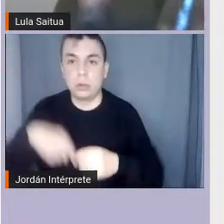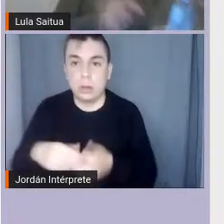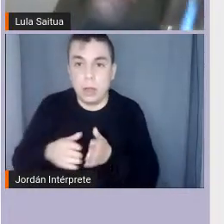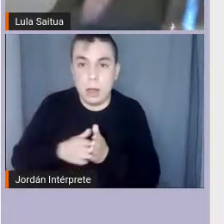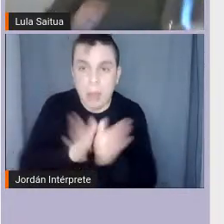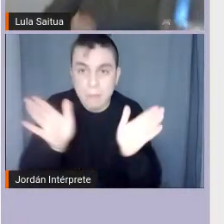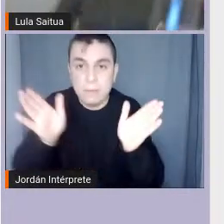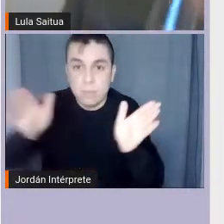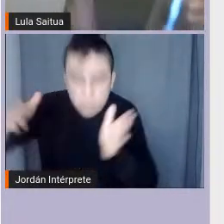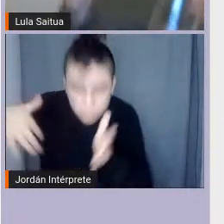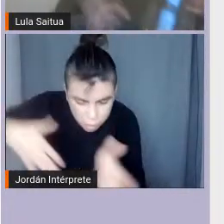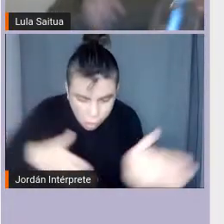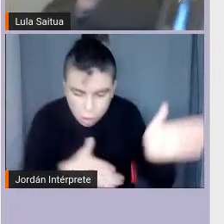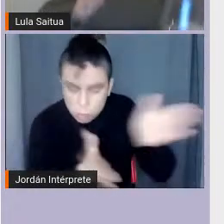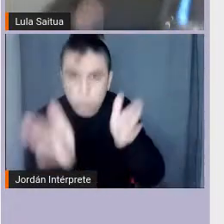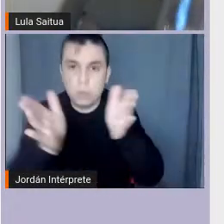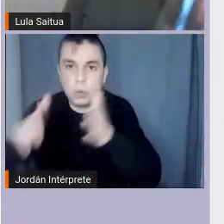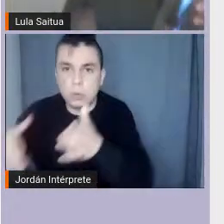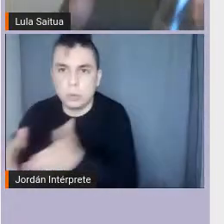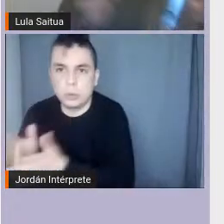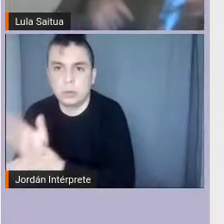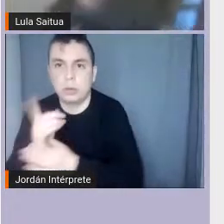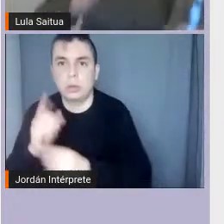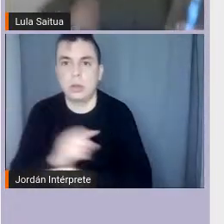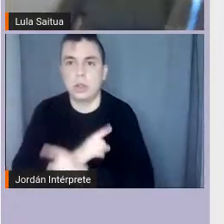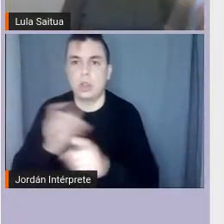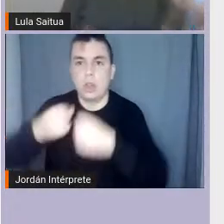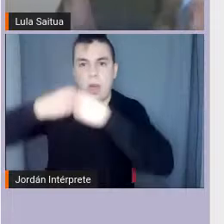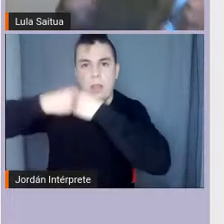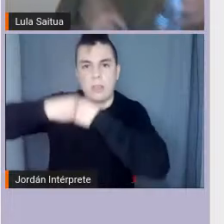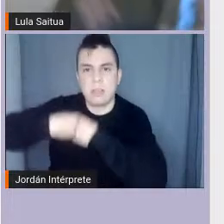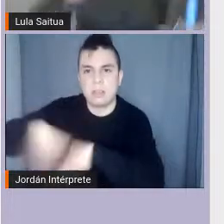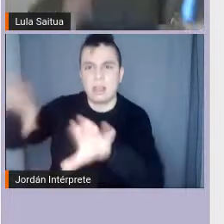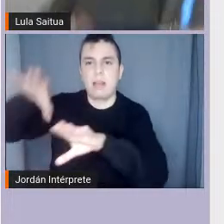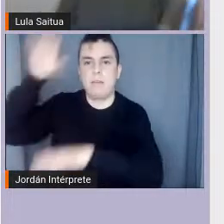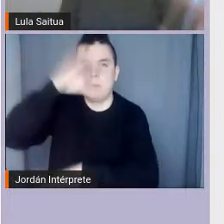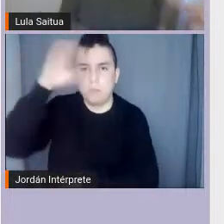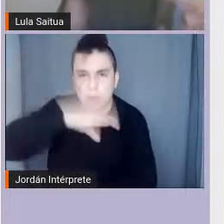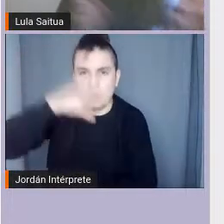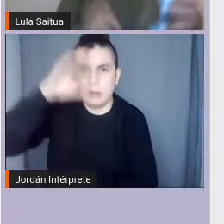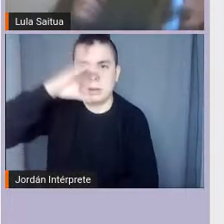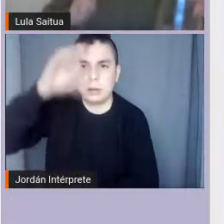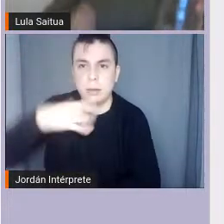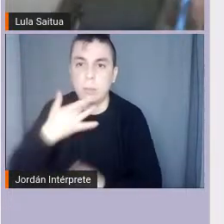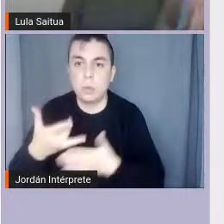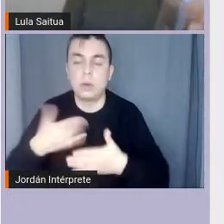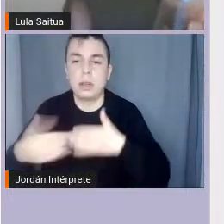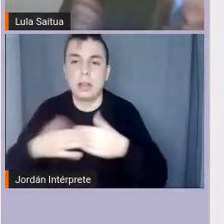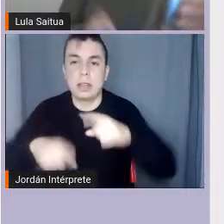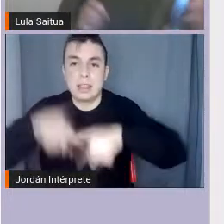tus caminos, no dejes de buscar. Que en la suave tierra yo